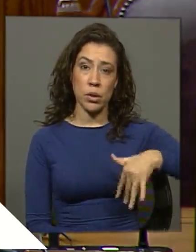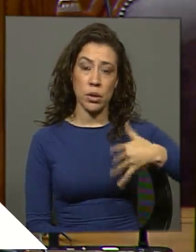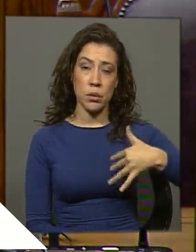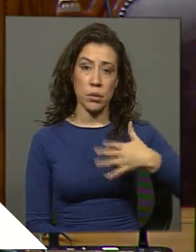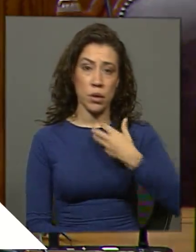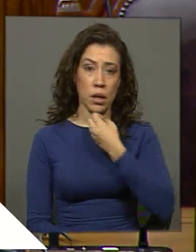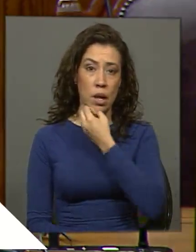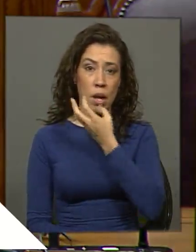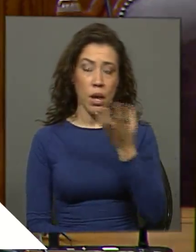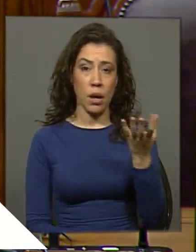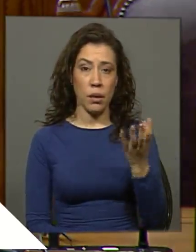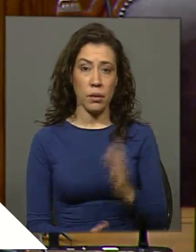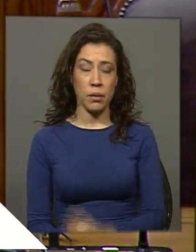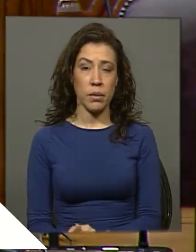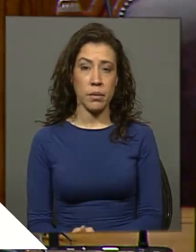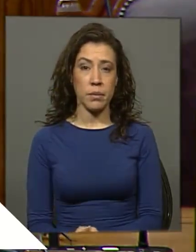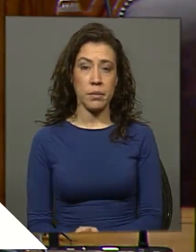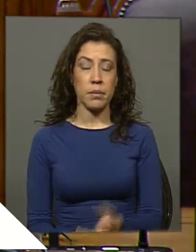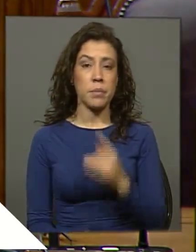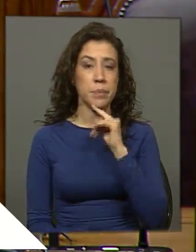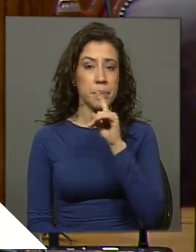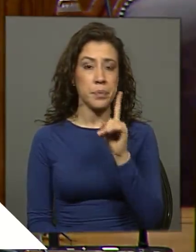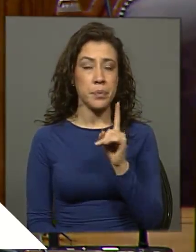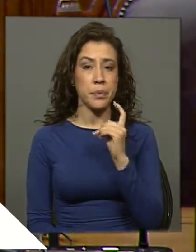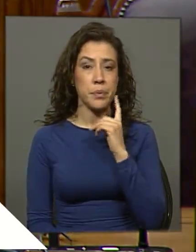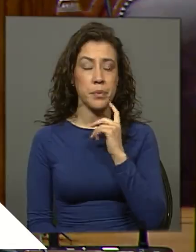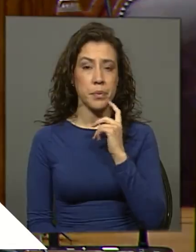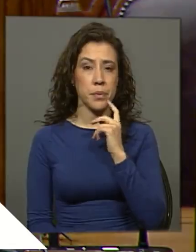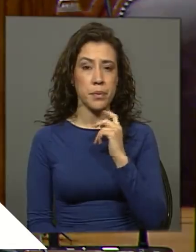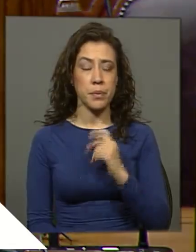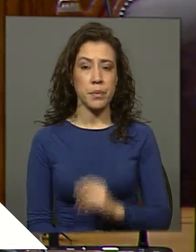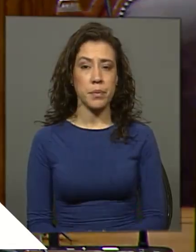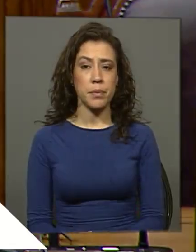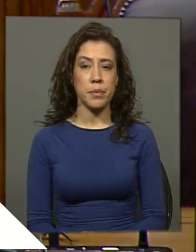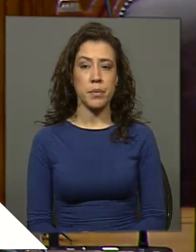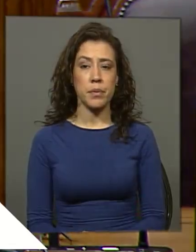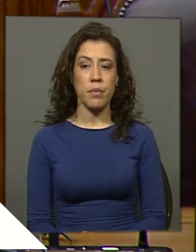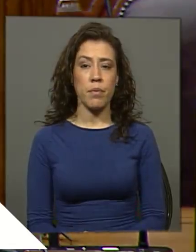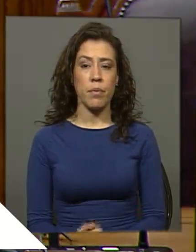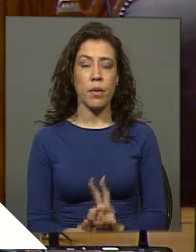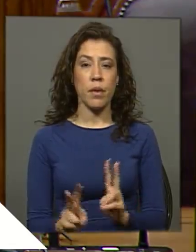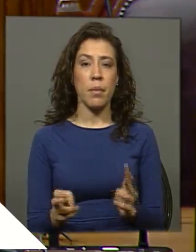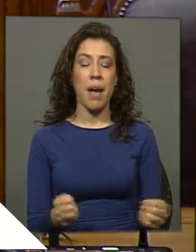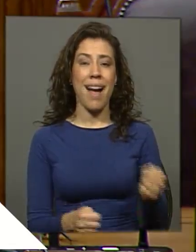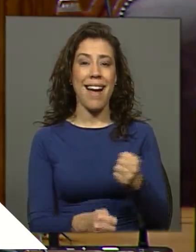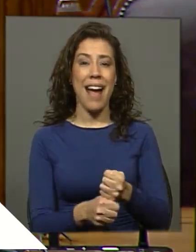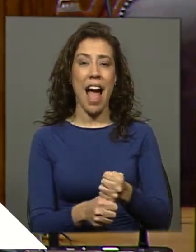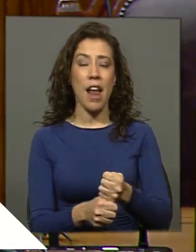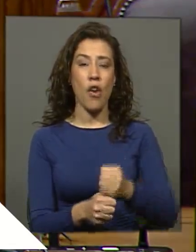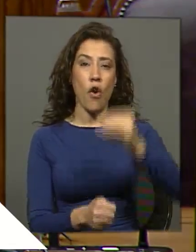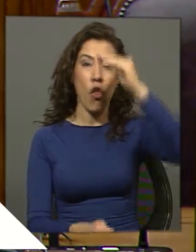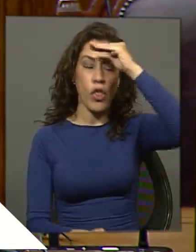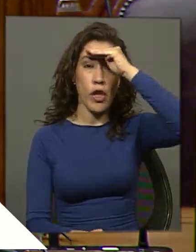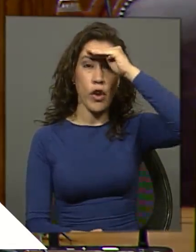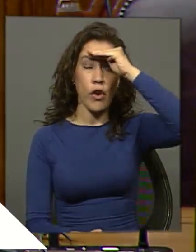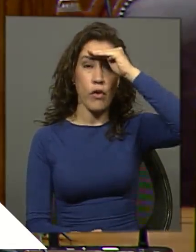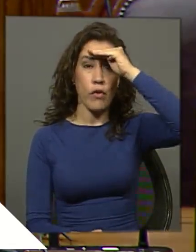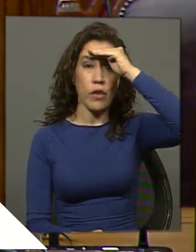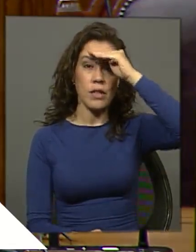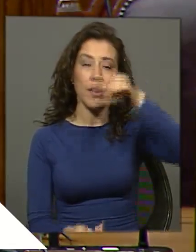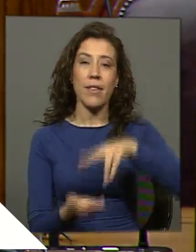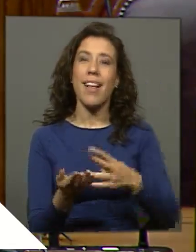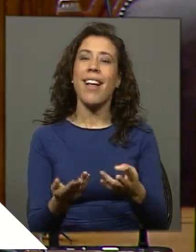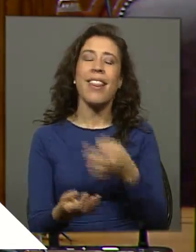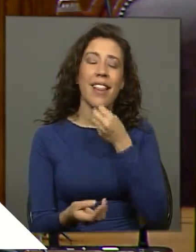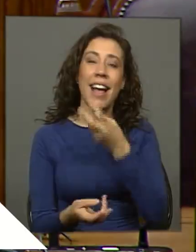mencionar porque salió en una de las preguntas por su intermedio presidente tiene que ver con los cargos de confianza la verdad es que los